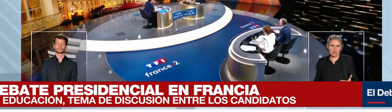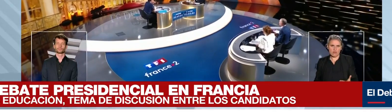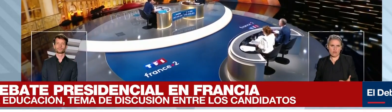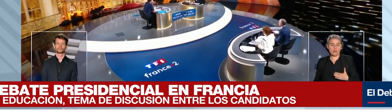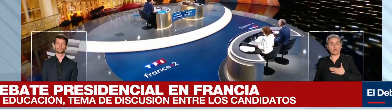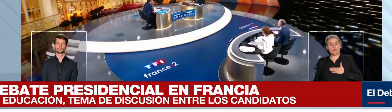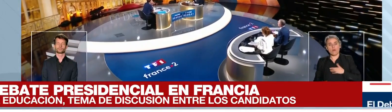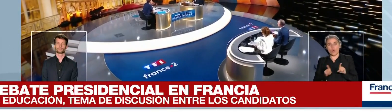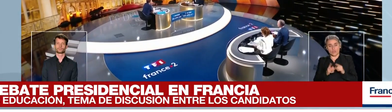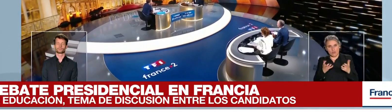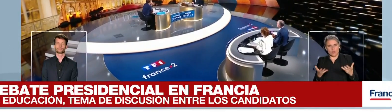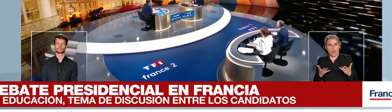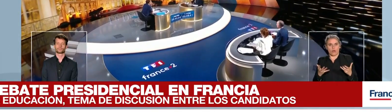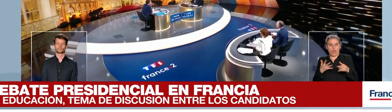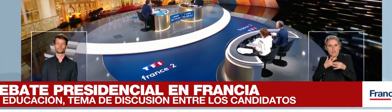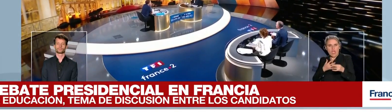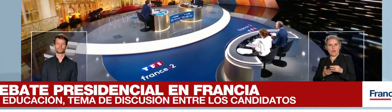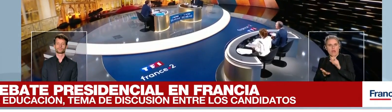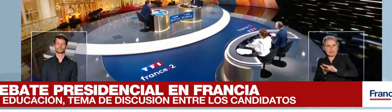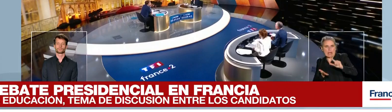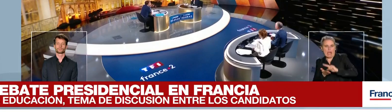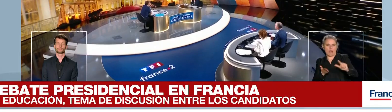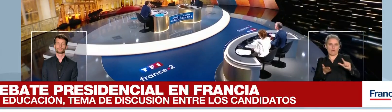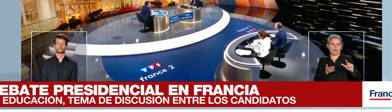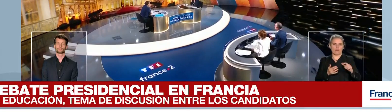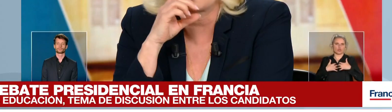lugar, deseo que vuelvan